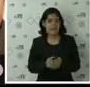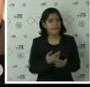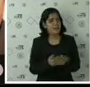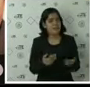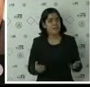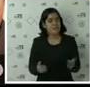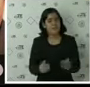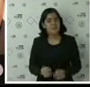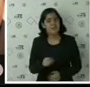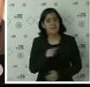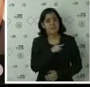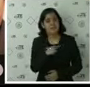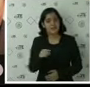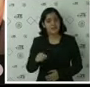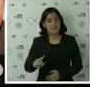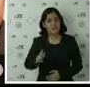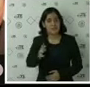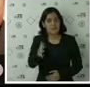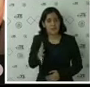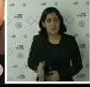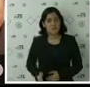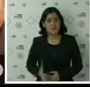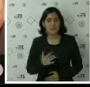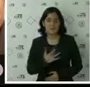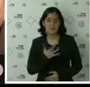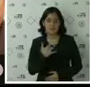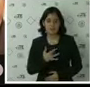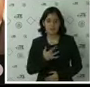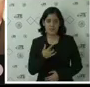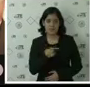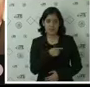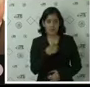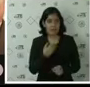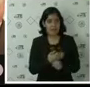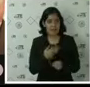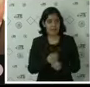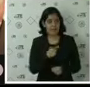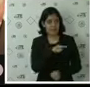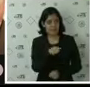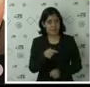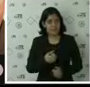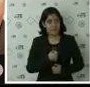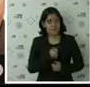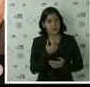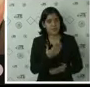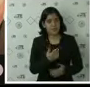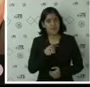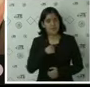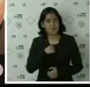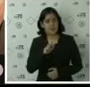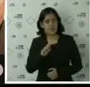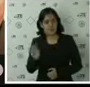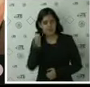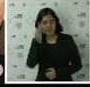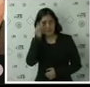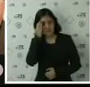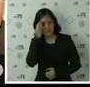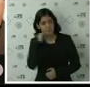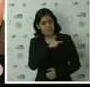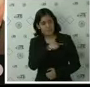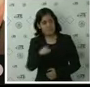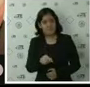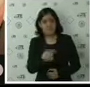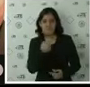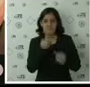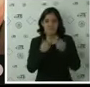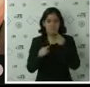Siéntanse muy orgullosos del ejercicio que acaban de hacer, muy orgullosas, y yo les reconozco su capacidad de diálogo, que es lo principal que tenemos